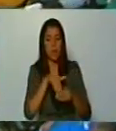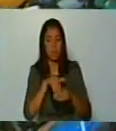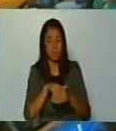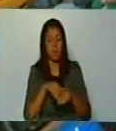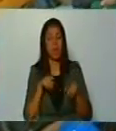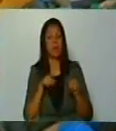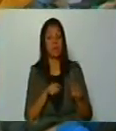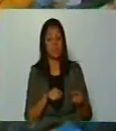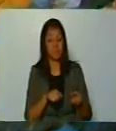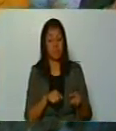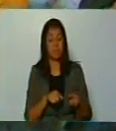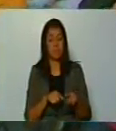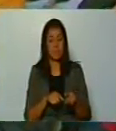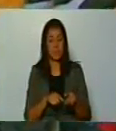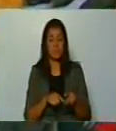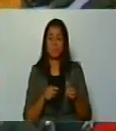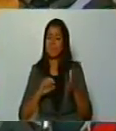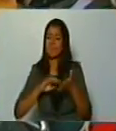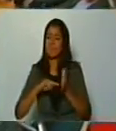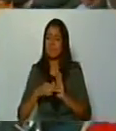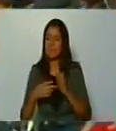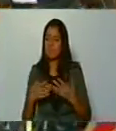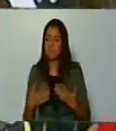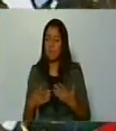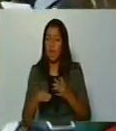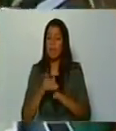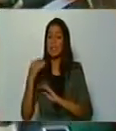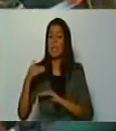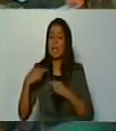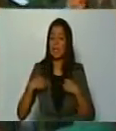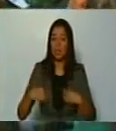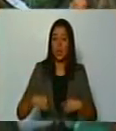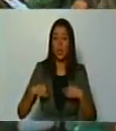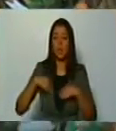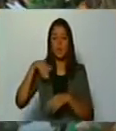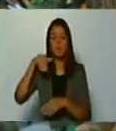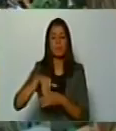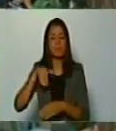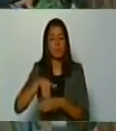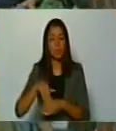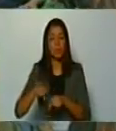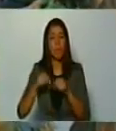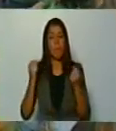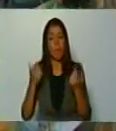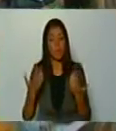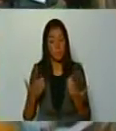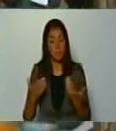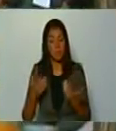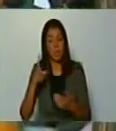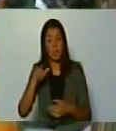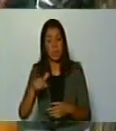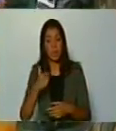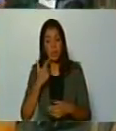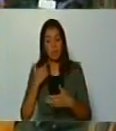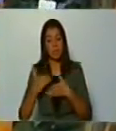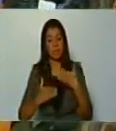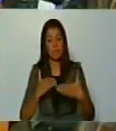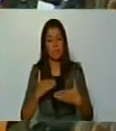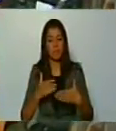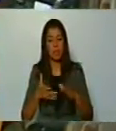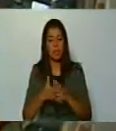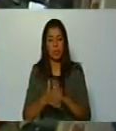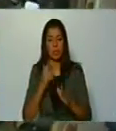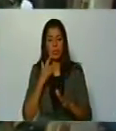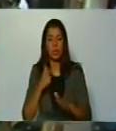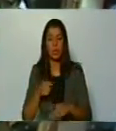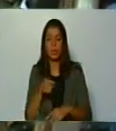delitos de atentado al derecho humano al voto y al sufragio, con sus derivaciones de carácter material,